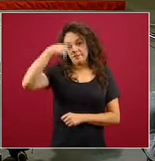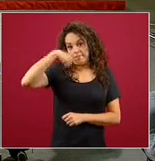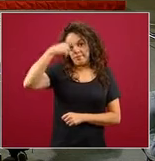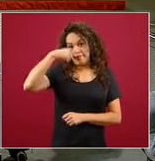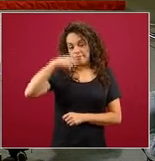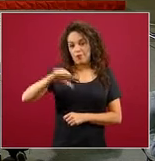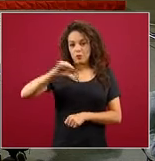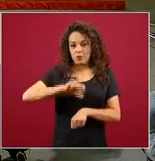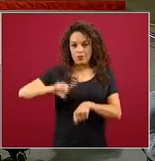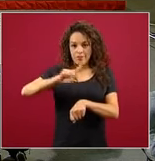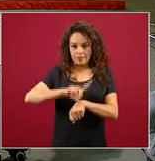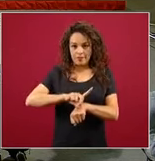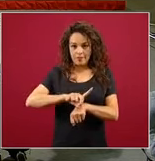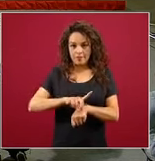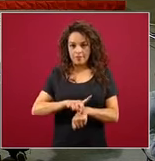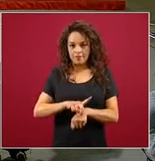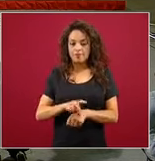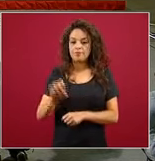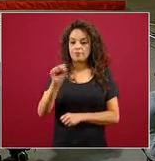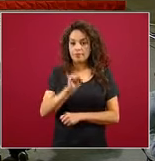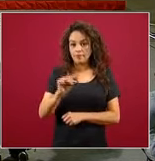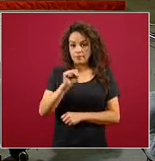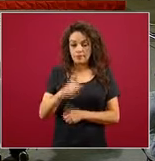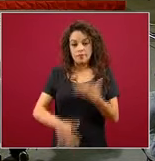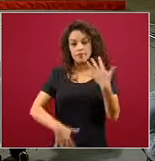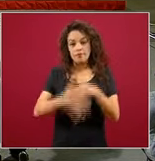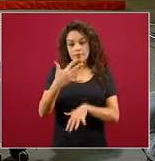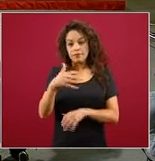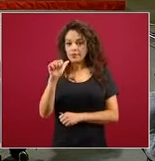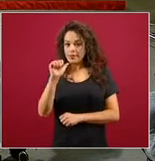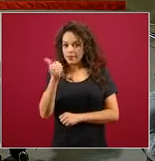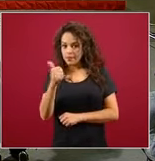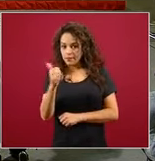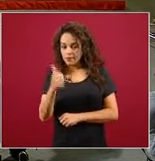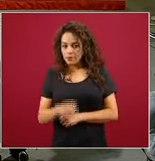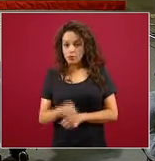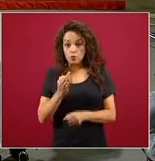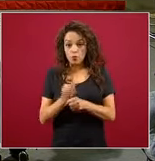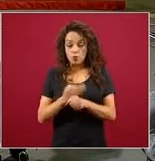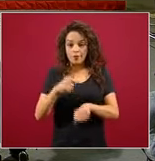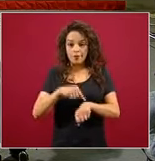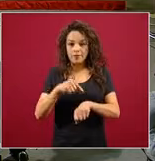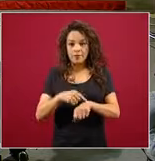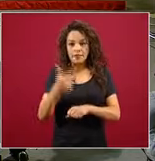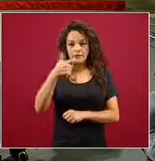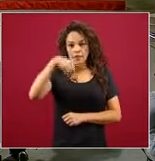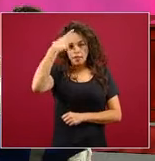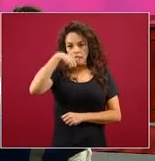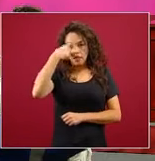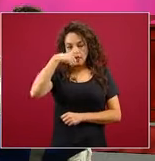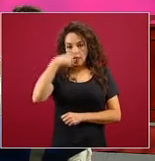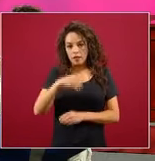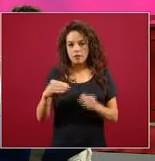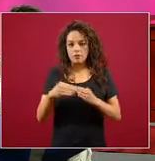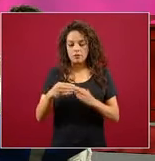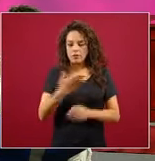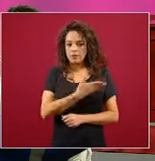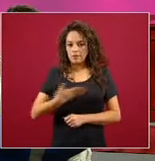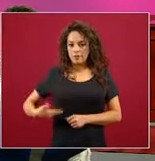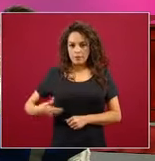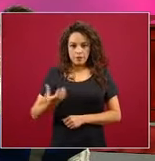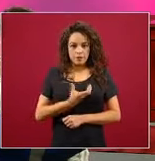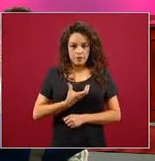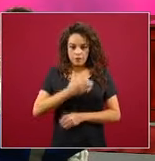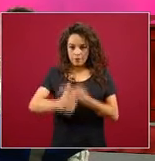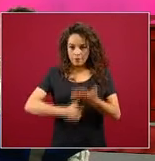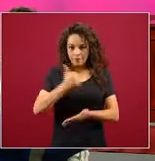hoy, sábado 15 de agosto, son las 7 de la noche, aquí en Palacio Nacional, en la Ciudad